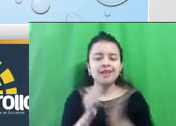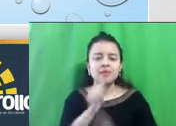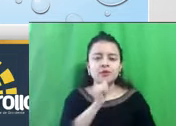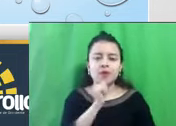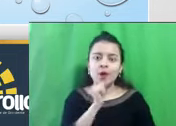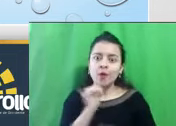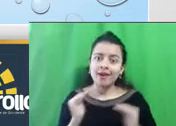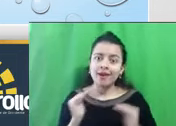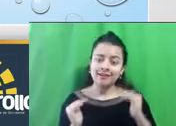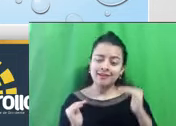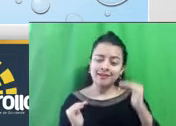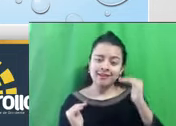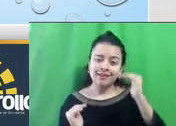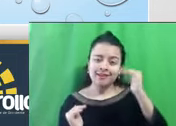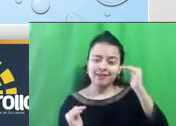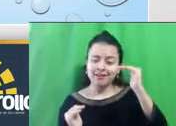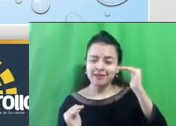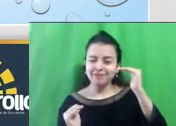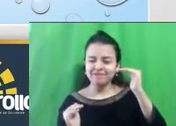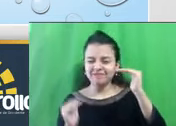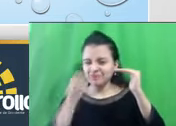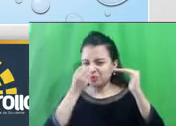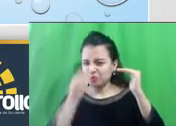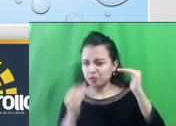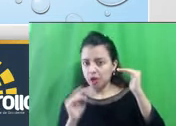calidad del servicio prestado